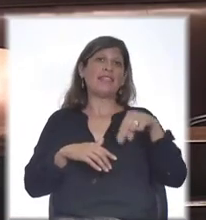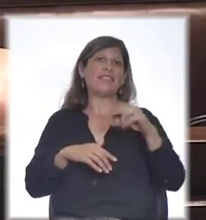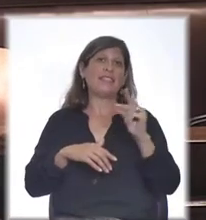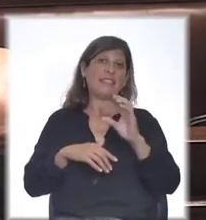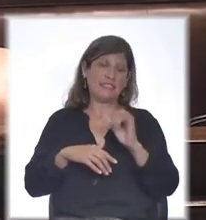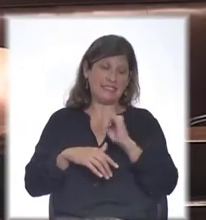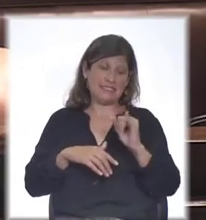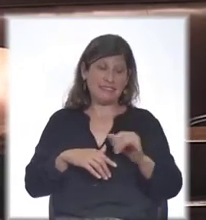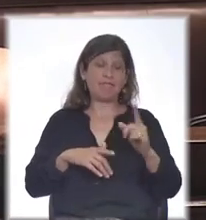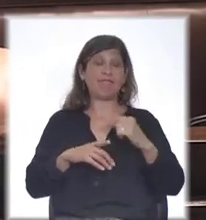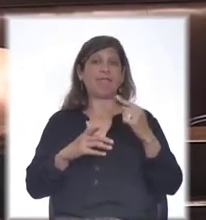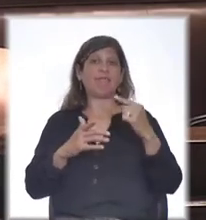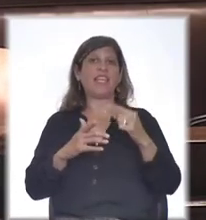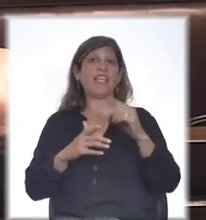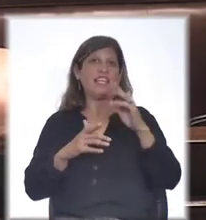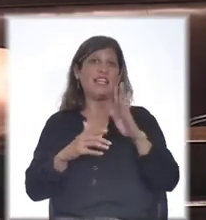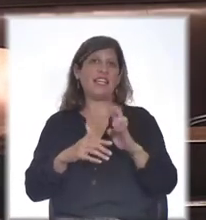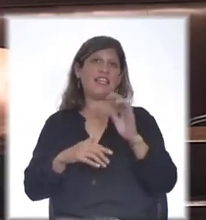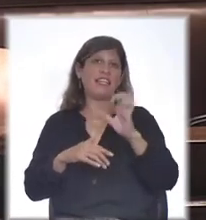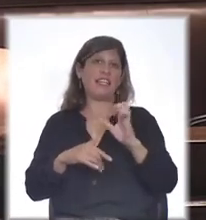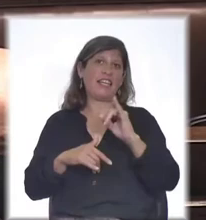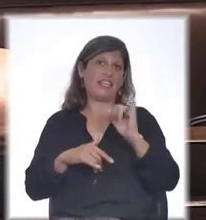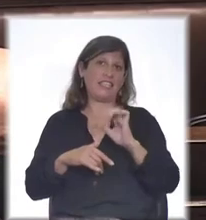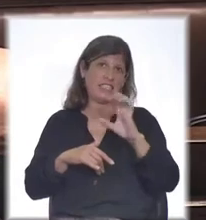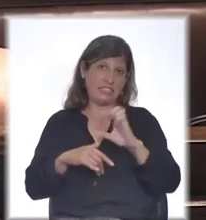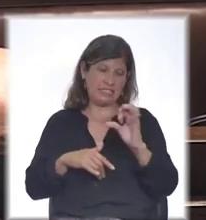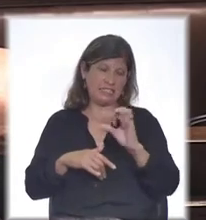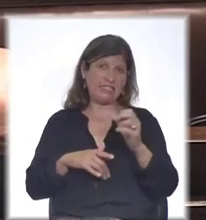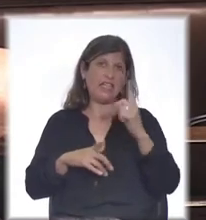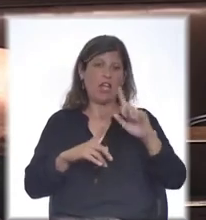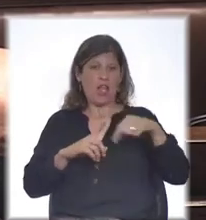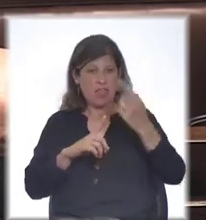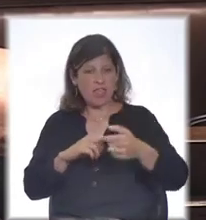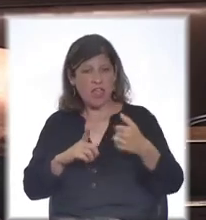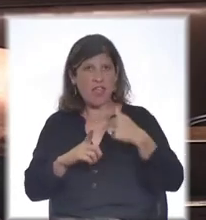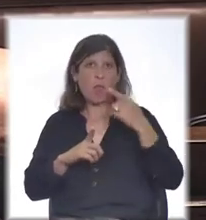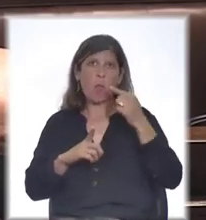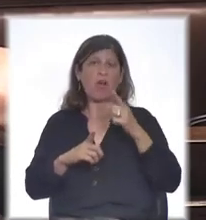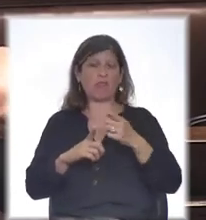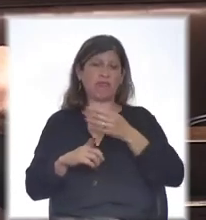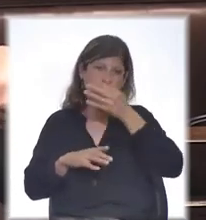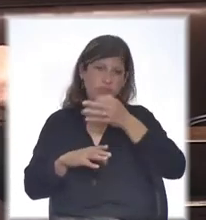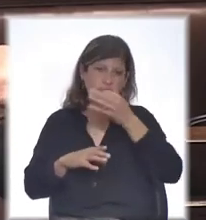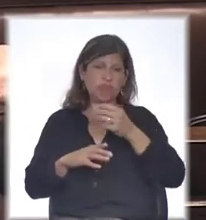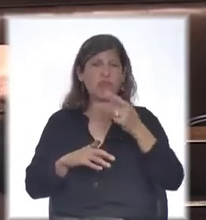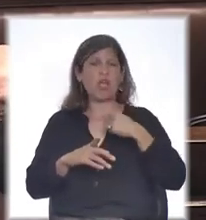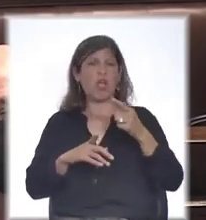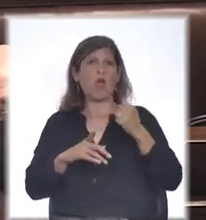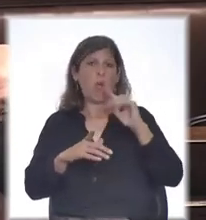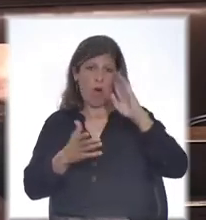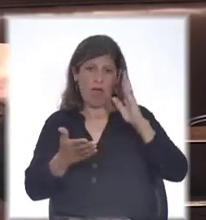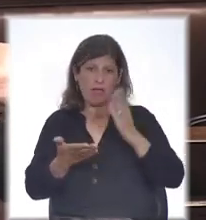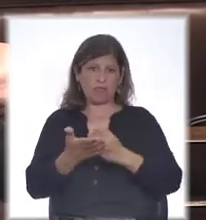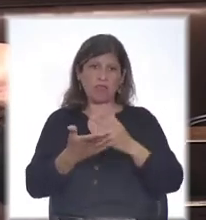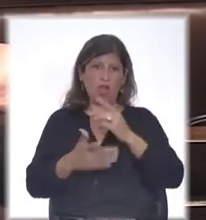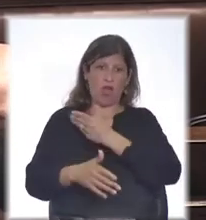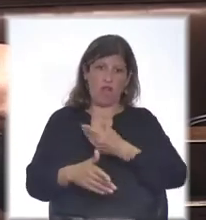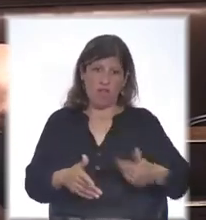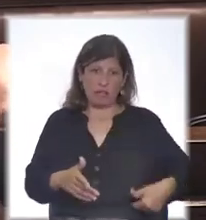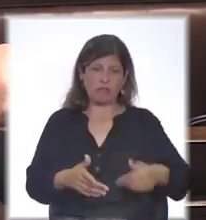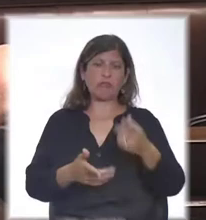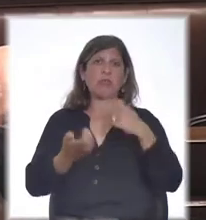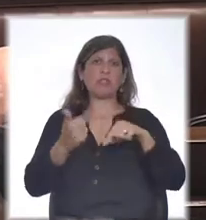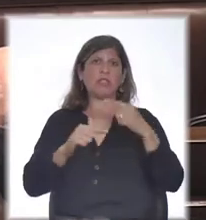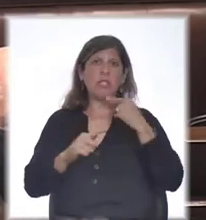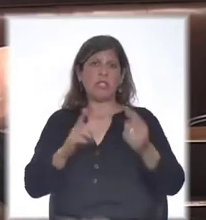Reyes. Luego, por acto institucional número 2, dictado por el gobierno de facto el 12 de junio de 1916, se dispuso crear